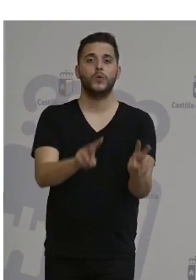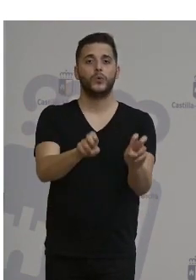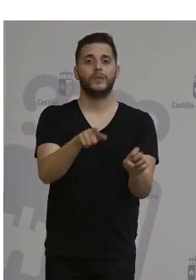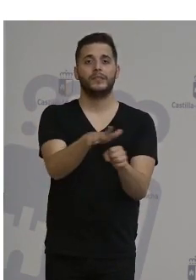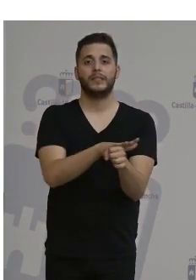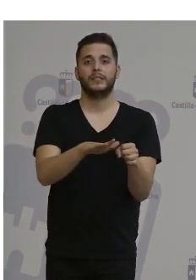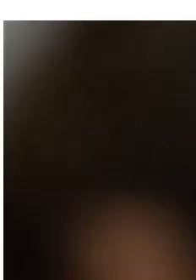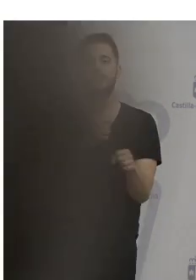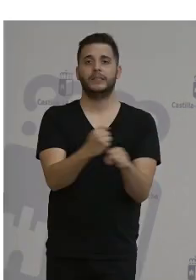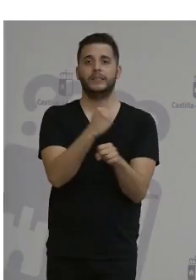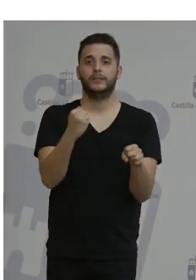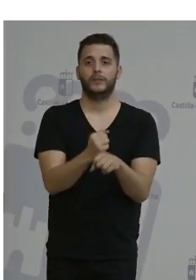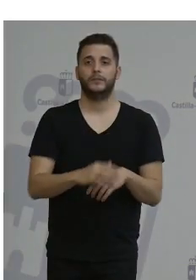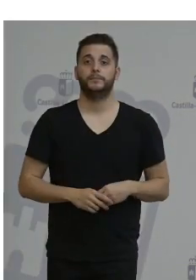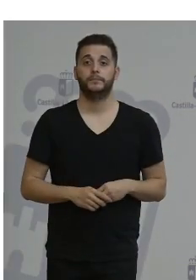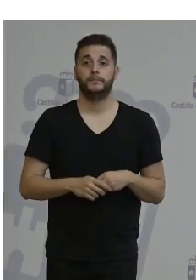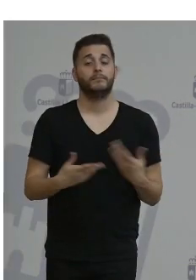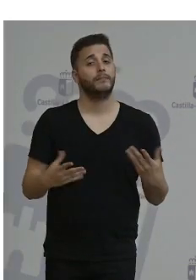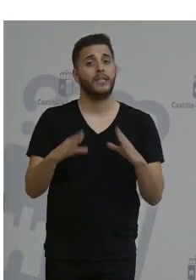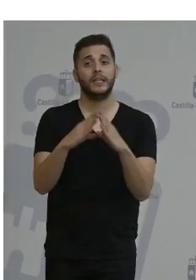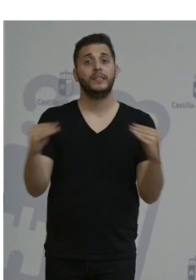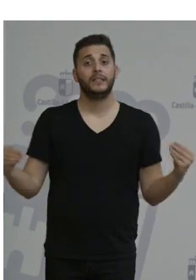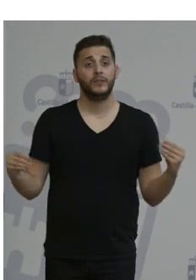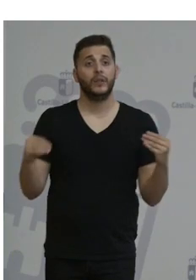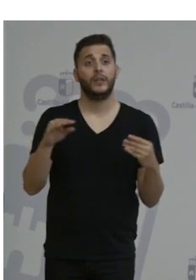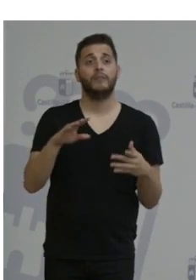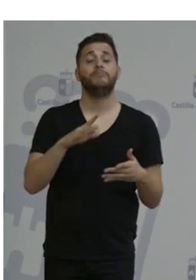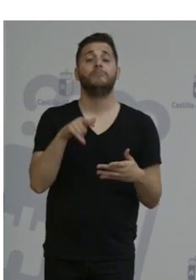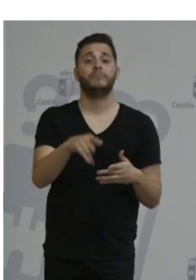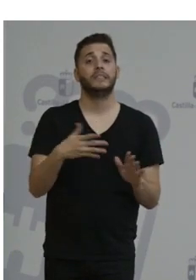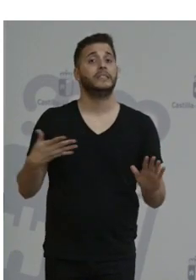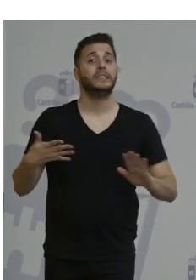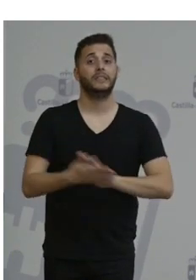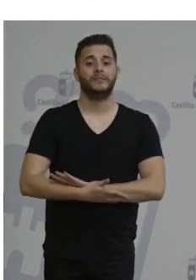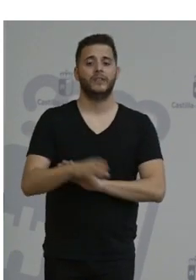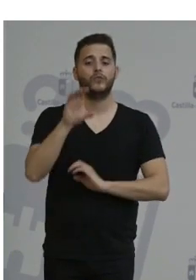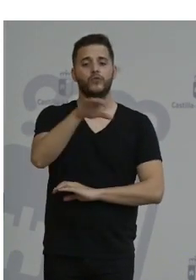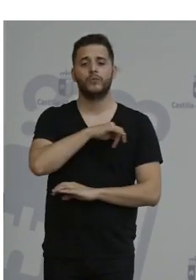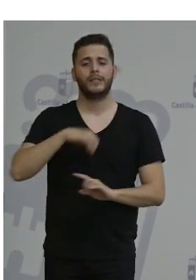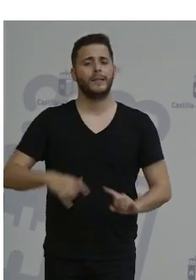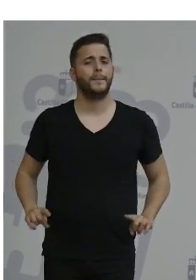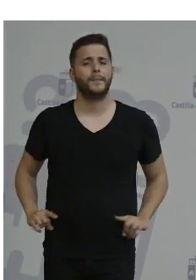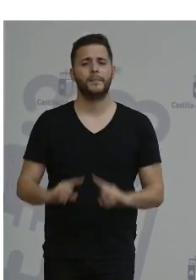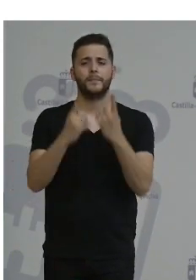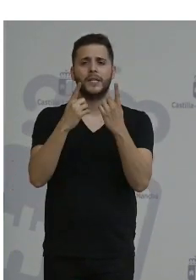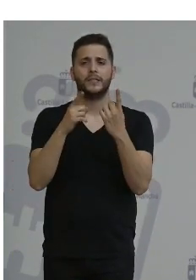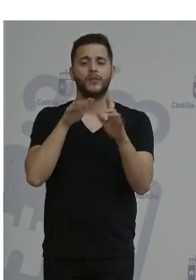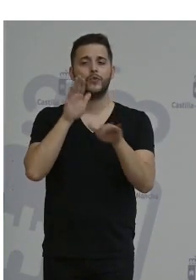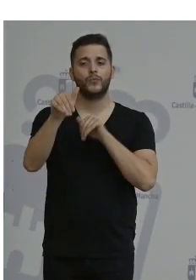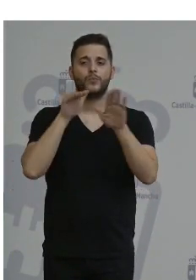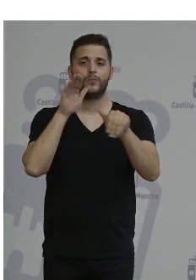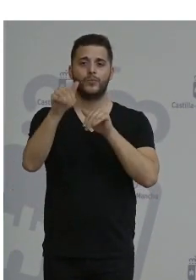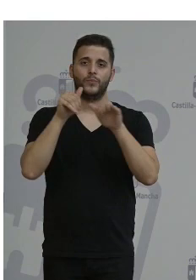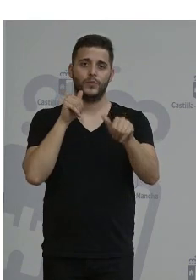laboral. Andalucía se convierte de esta forma en una de las comunidades pioneras en convocar un proceso